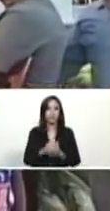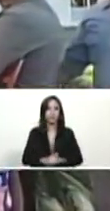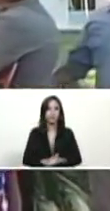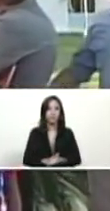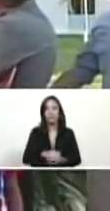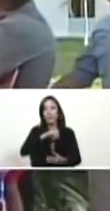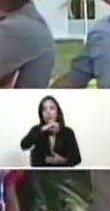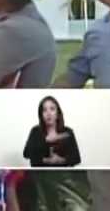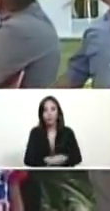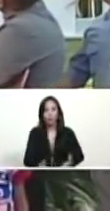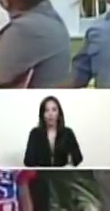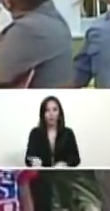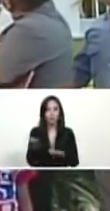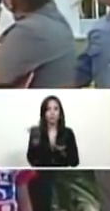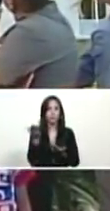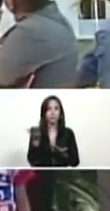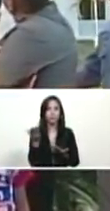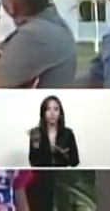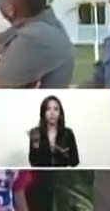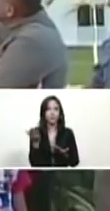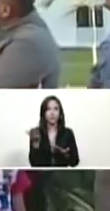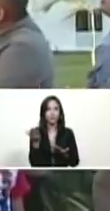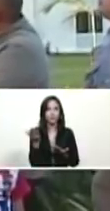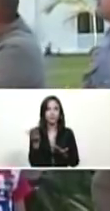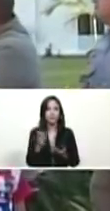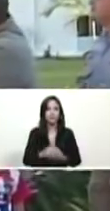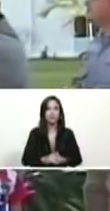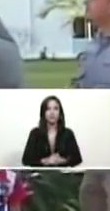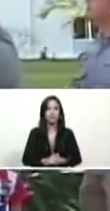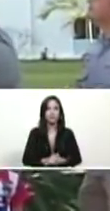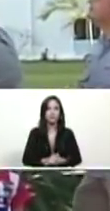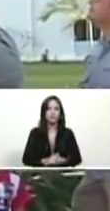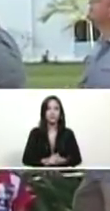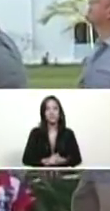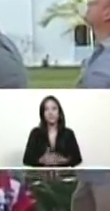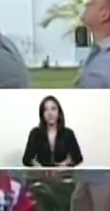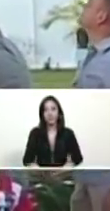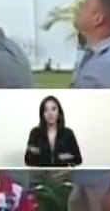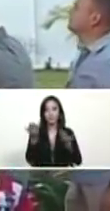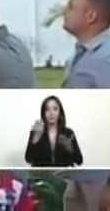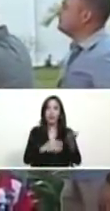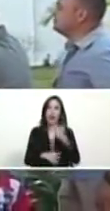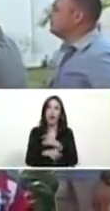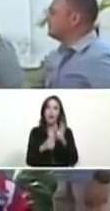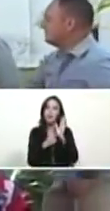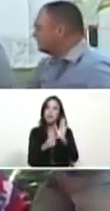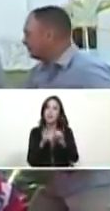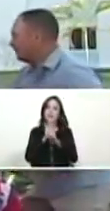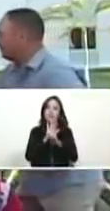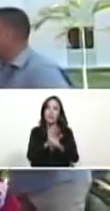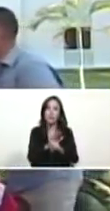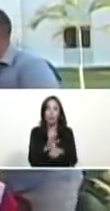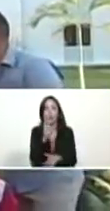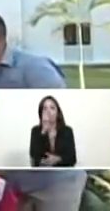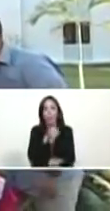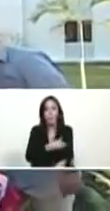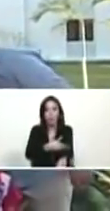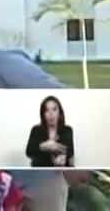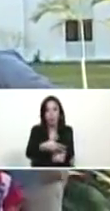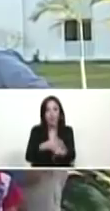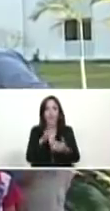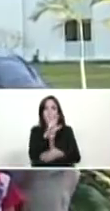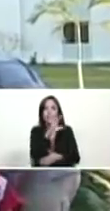placa que representa el emblema de los 2.500.000 de viviendas.